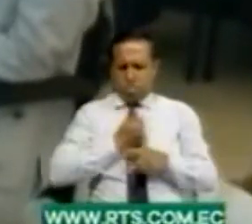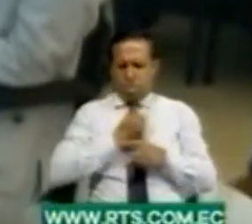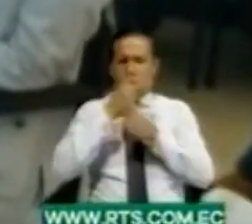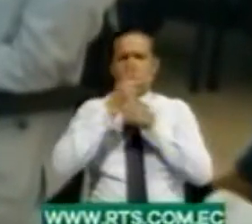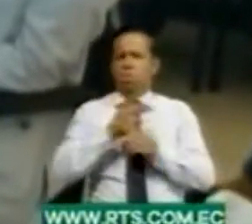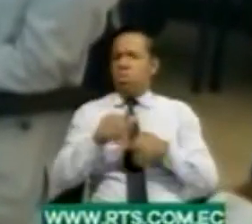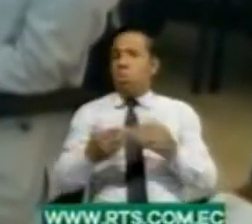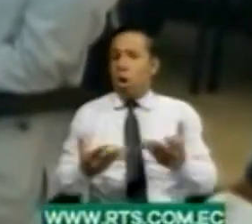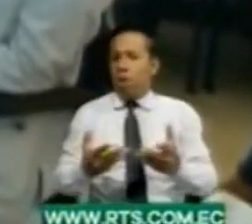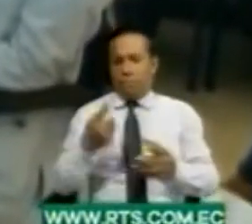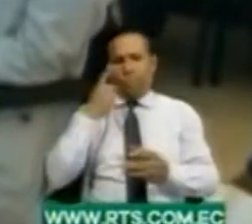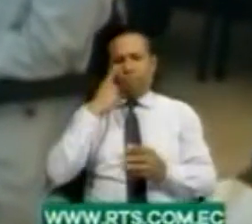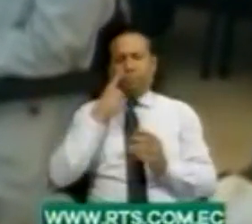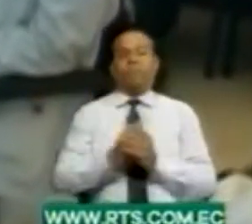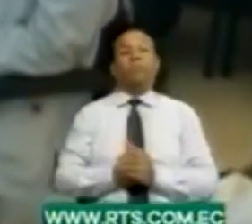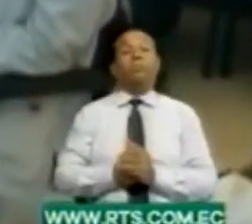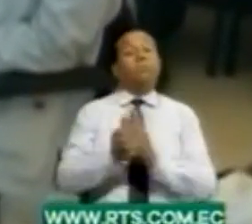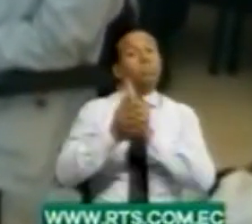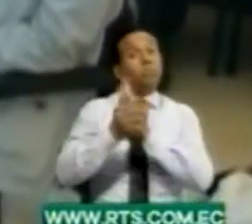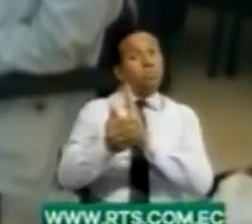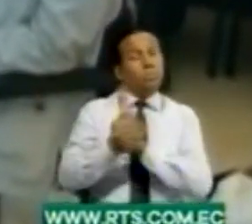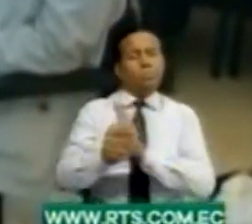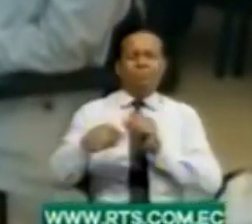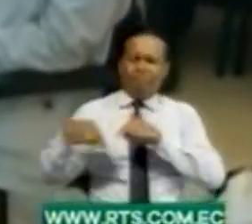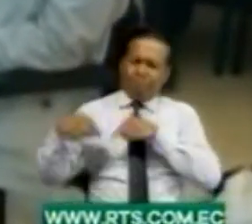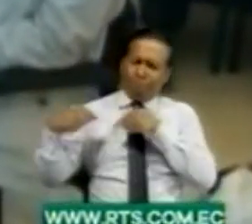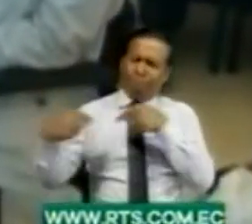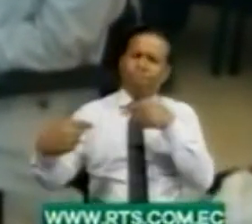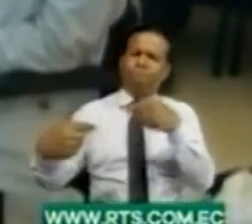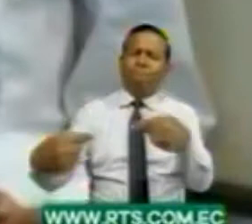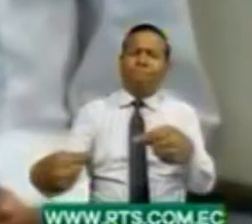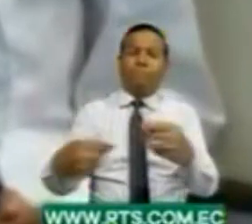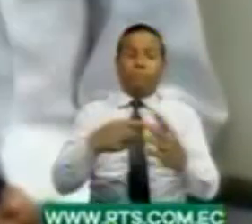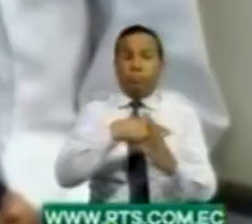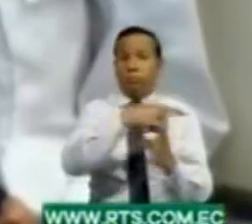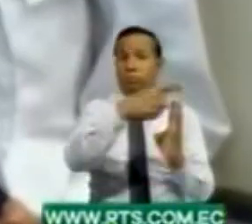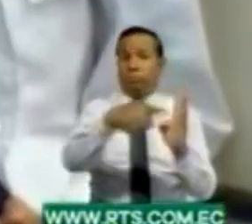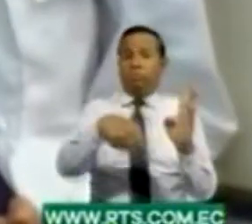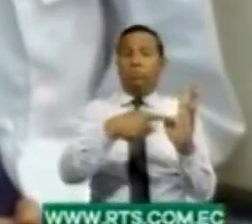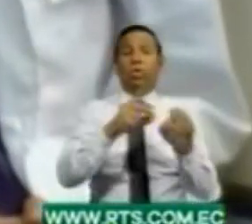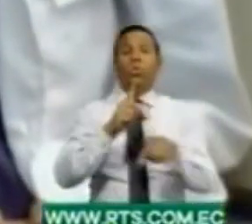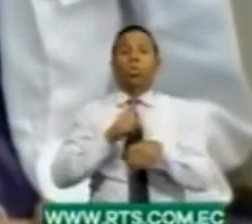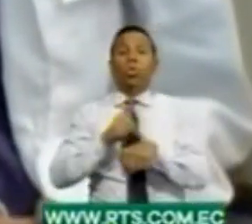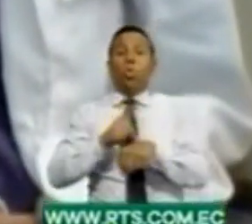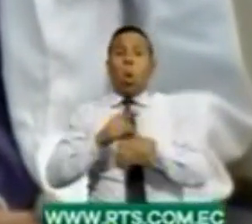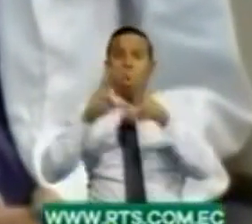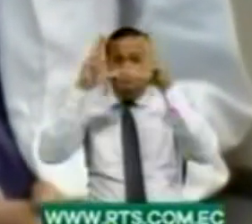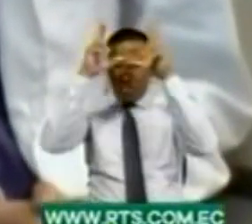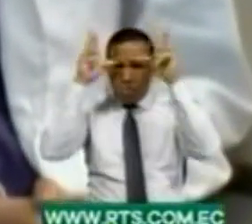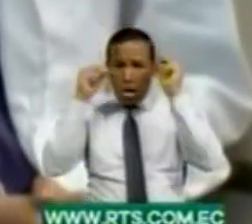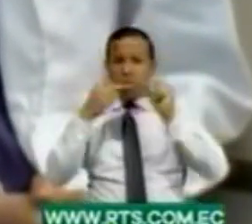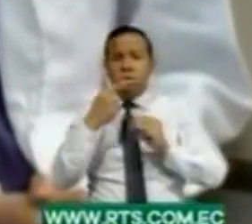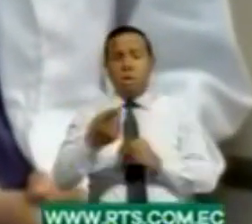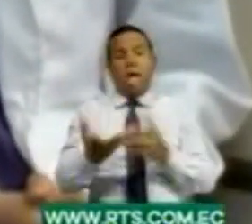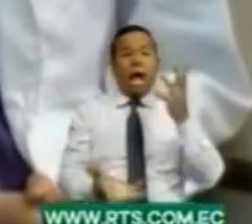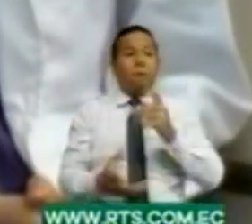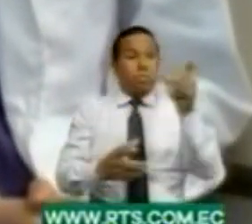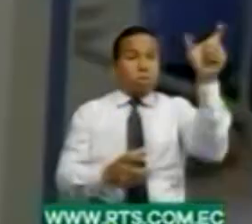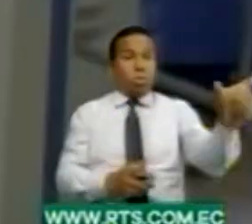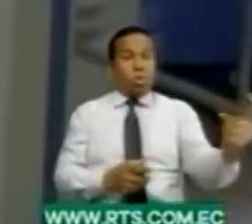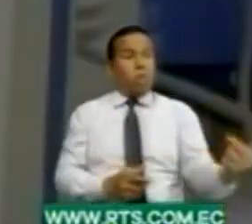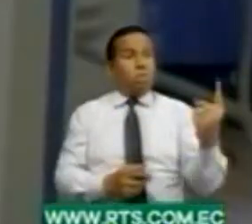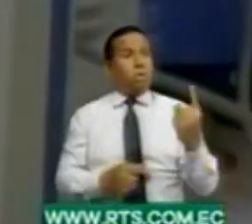capacitaciones constantes se brindan a los médicos ante la posibilidad de que puedan encontrarse con un paciente con coronavirus